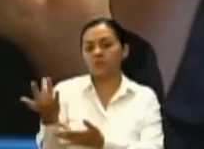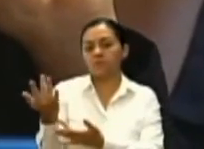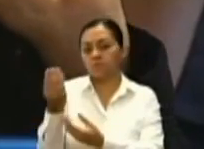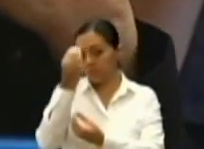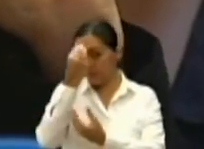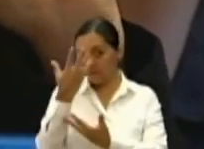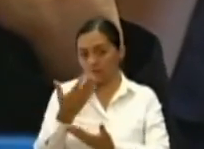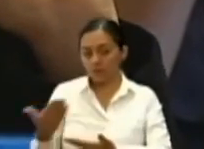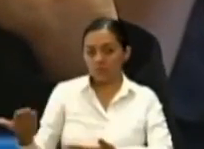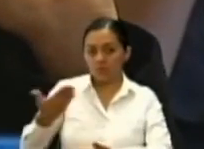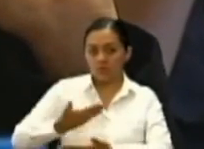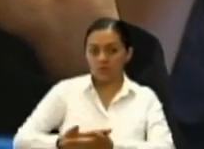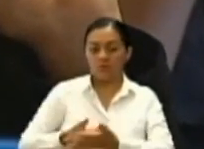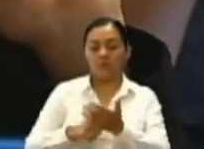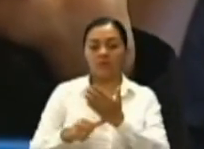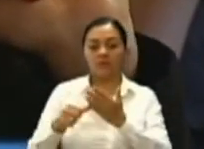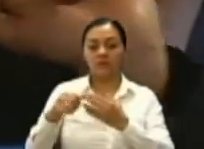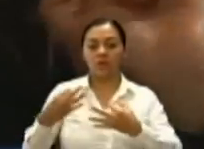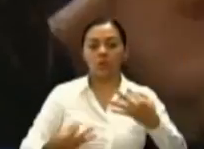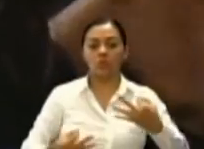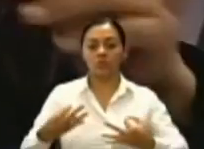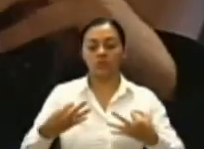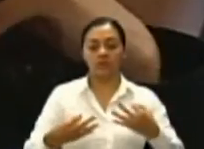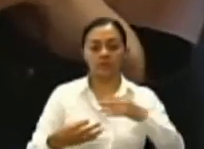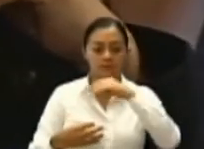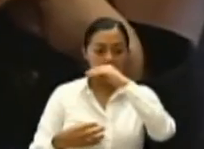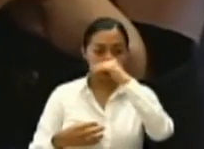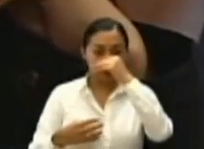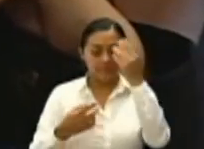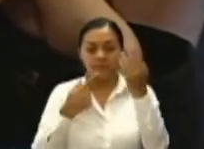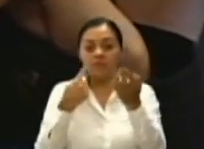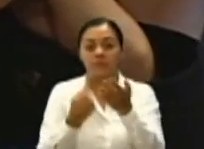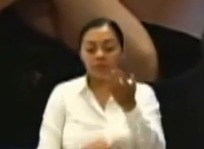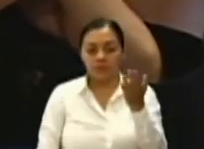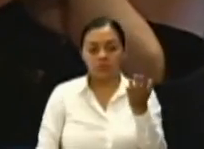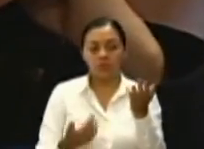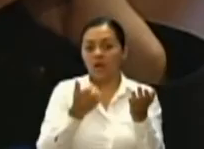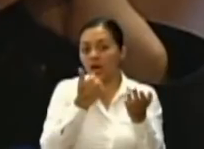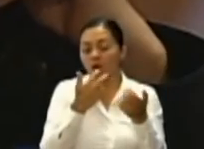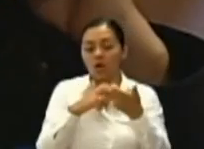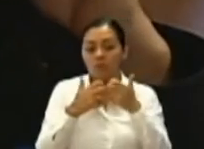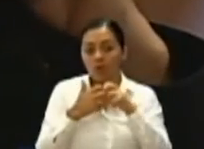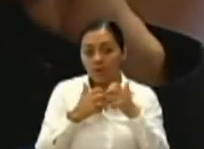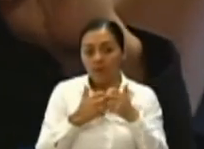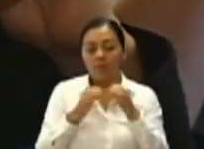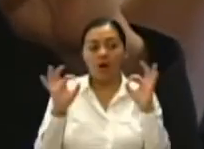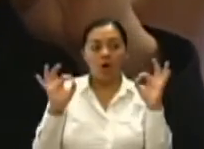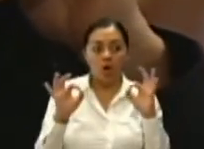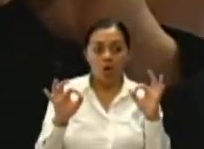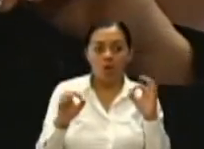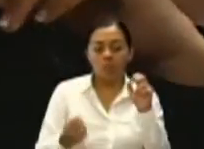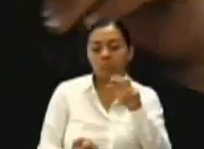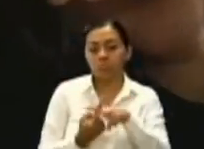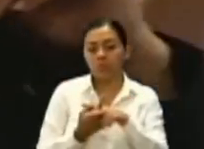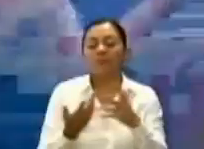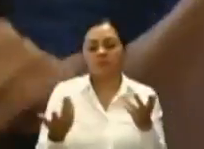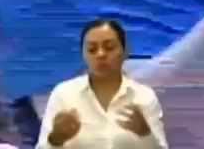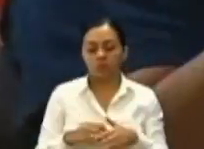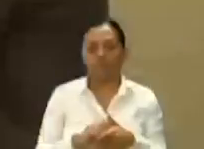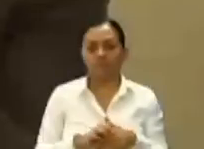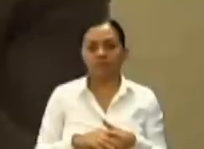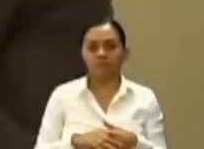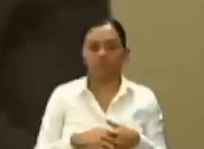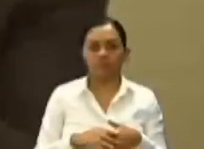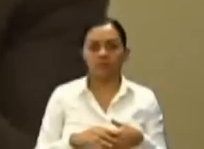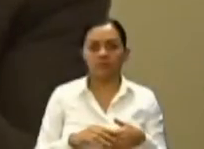informes por parte del ministerio de justicia para evaluar si existiría algún delito en el caso de ser así